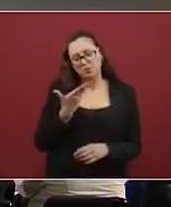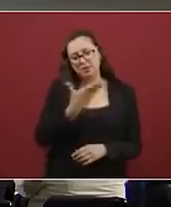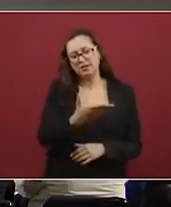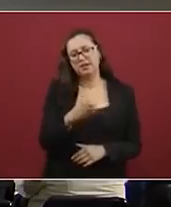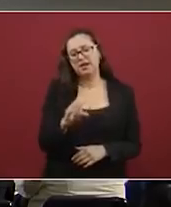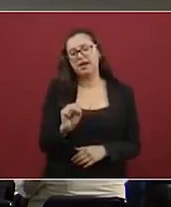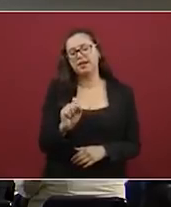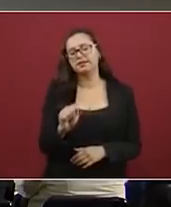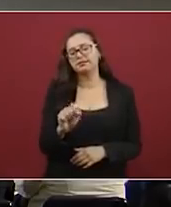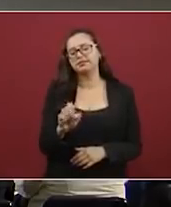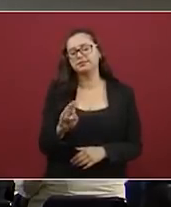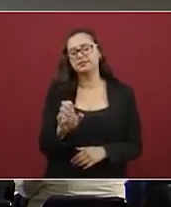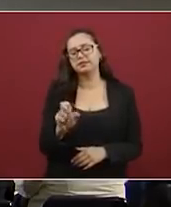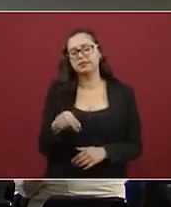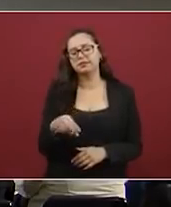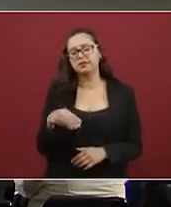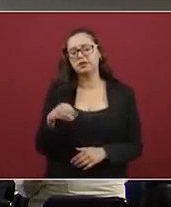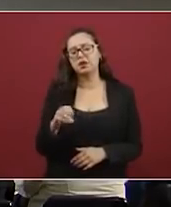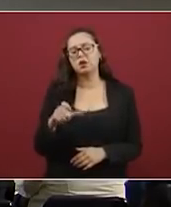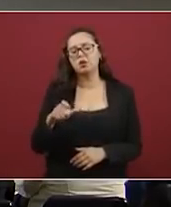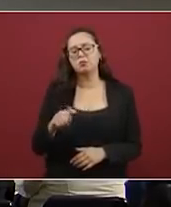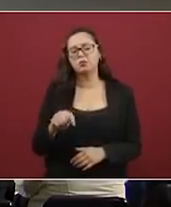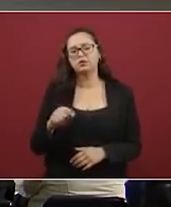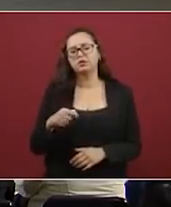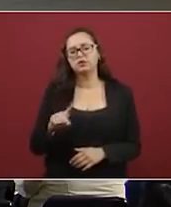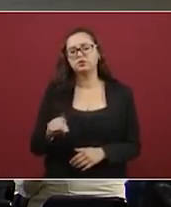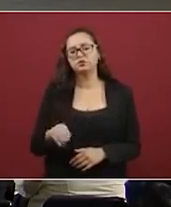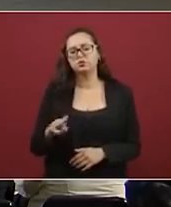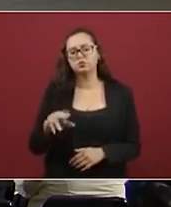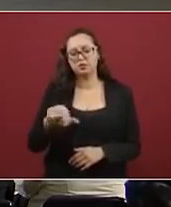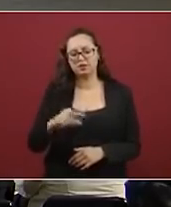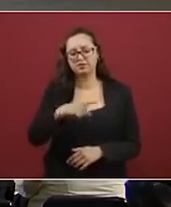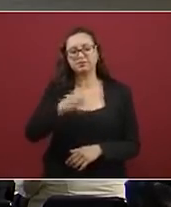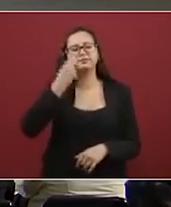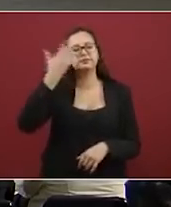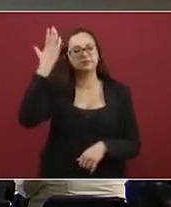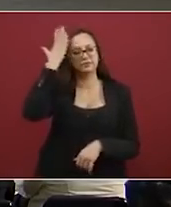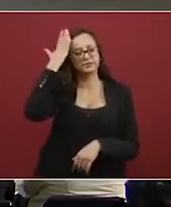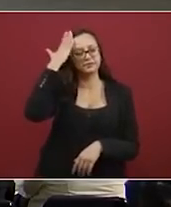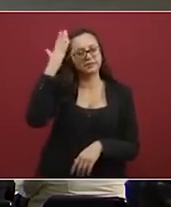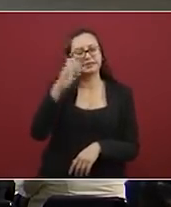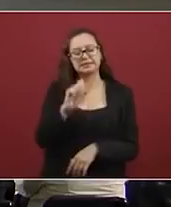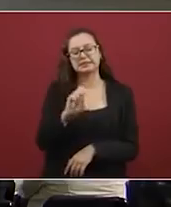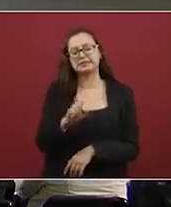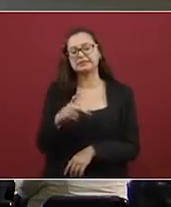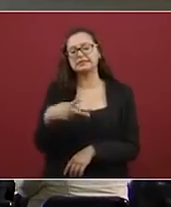educación que con mucha Claridad eh